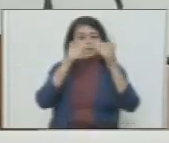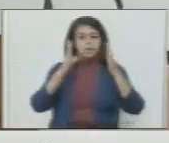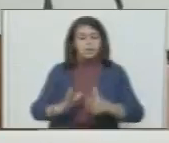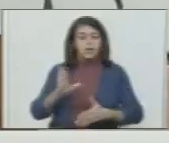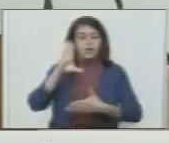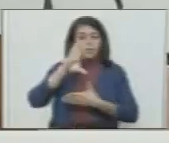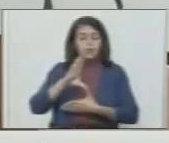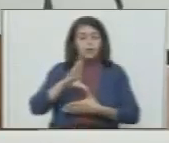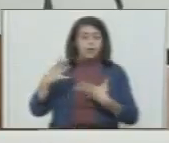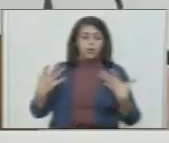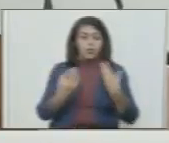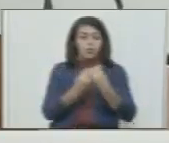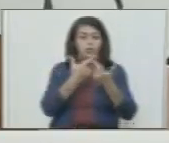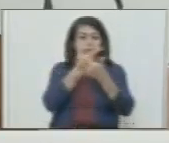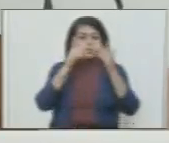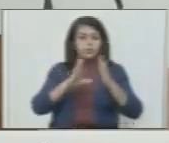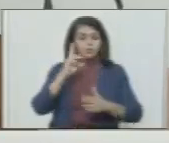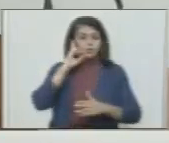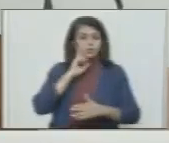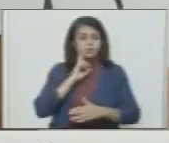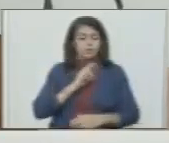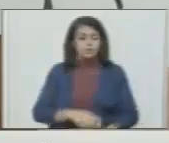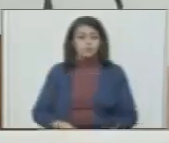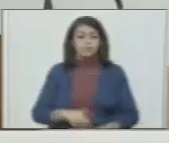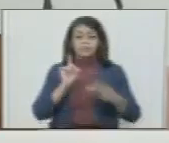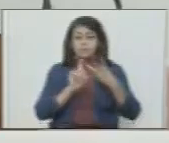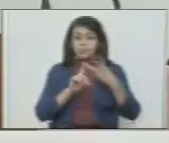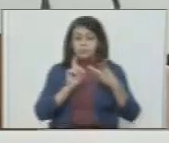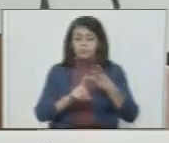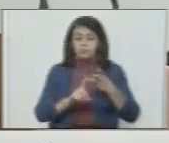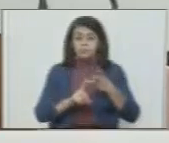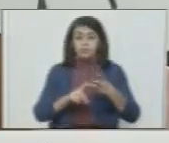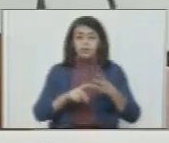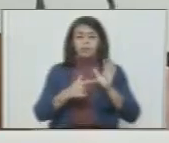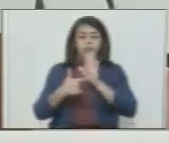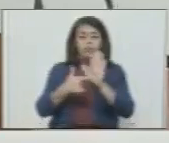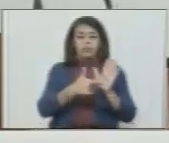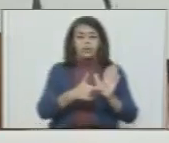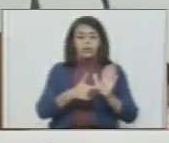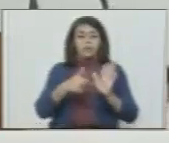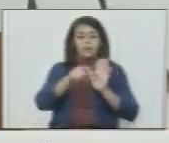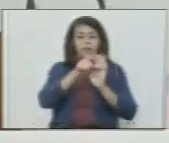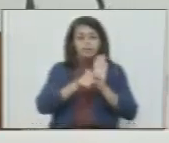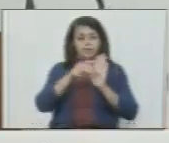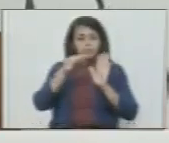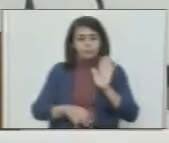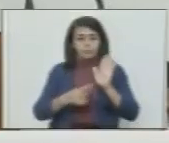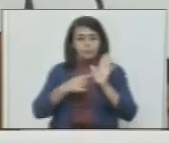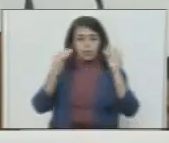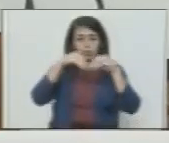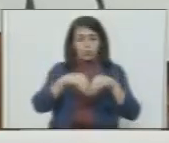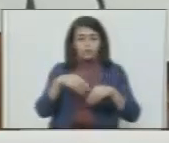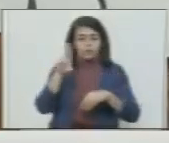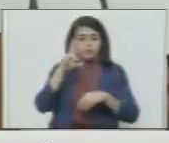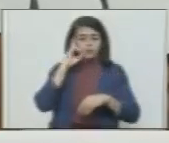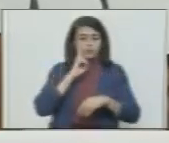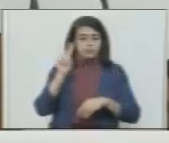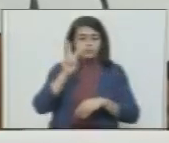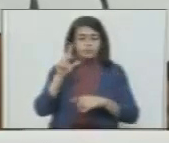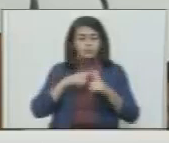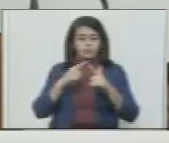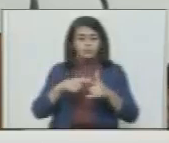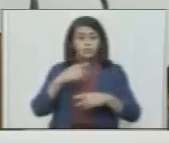y liberación de América junto al libertador Simón Bolívar. Tercero, publicar el presente acuerdo en la Gaceta Oficial de la